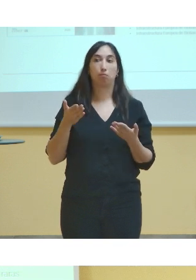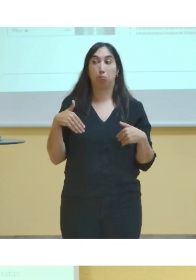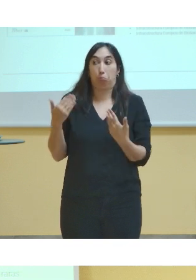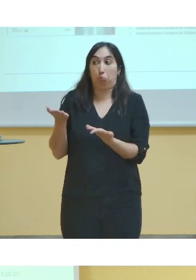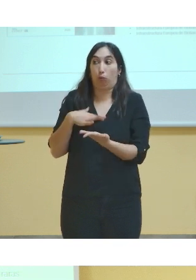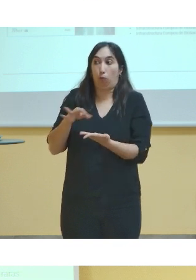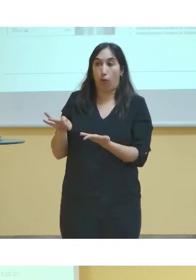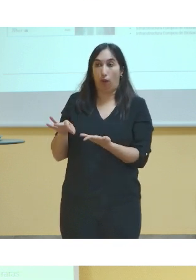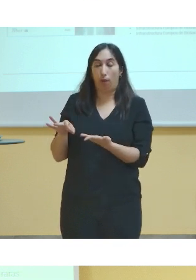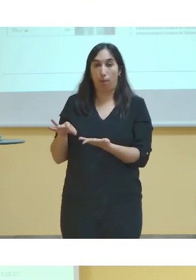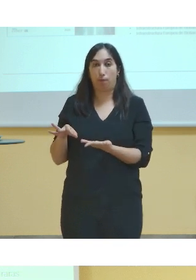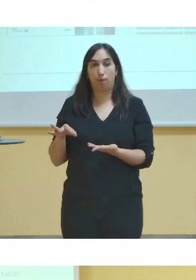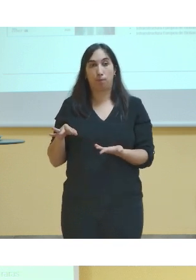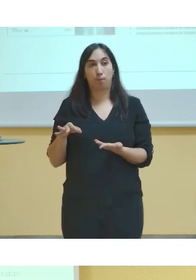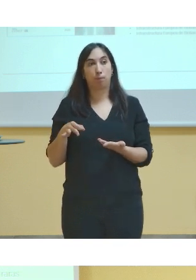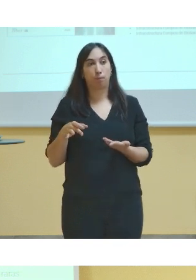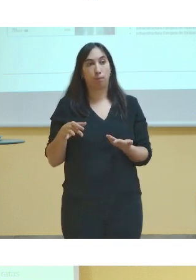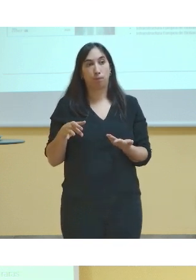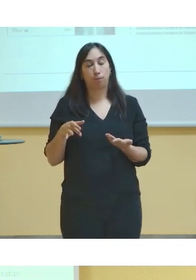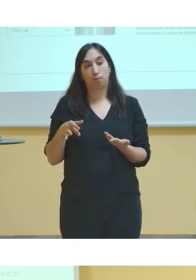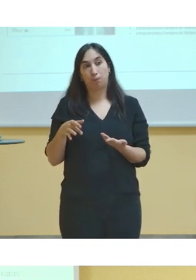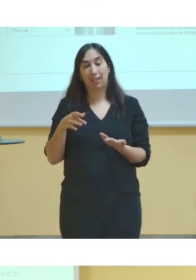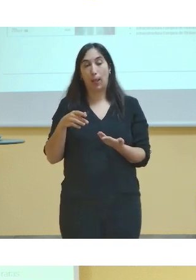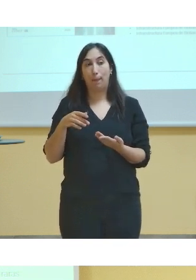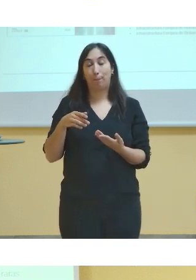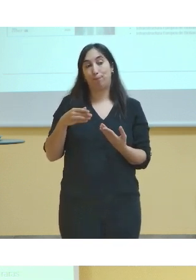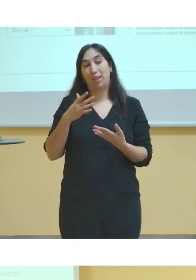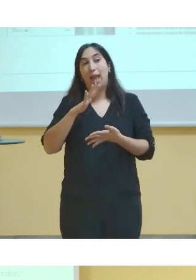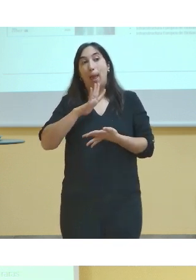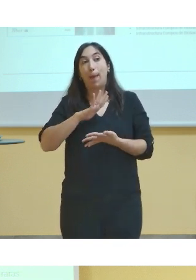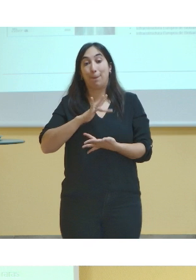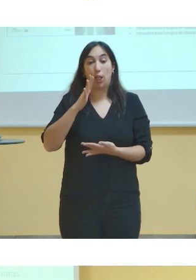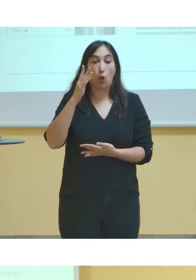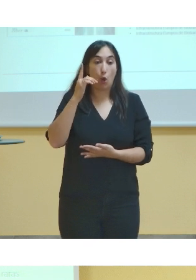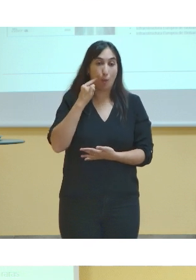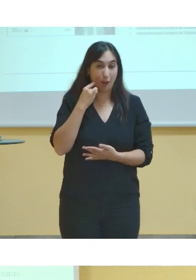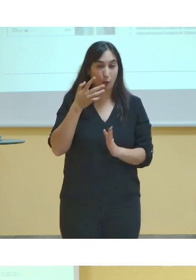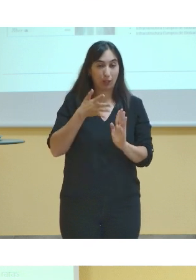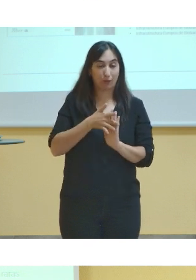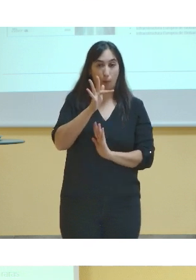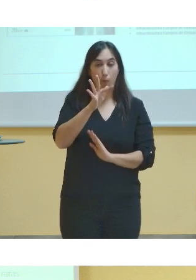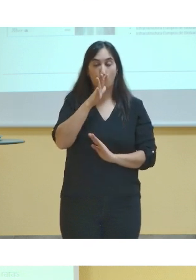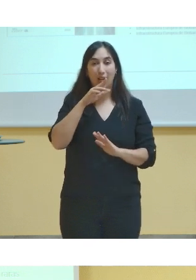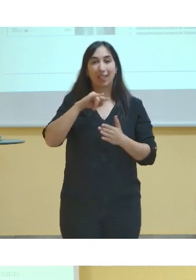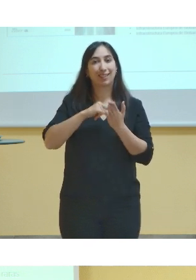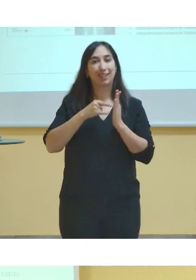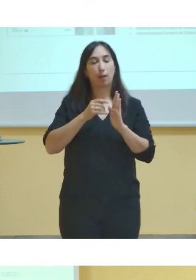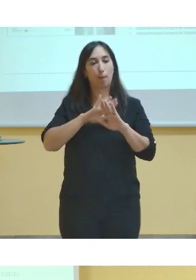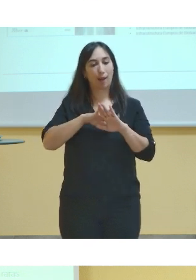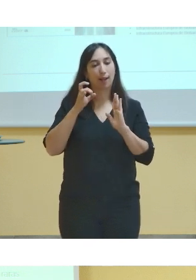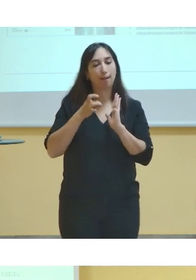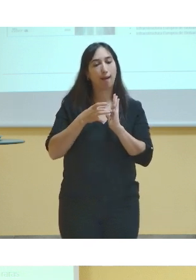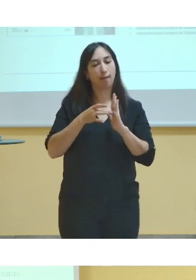ceder. El biobanco, la bondad de los biobancos es que todas las muestras hay unos sistemas de gestión de calidad